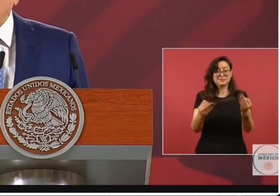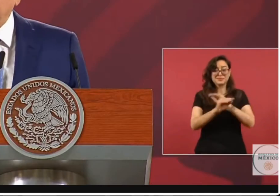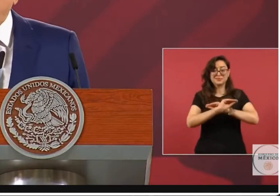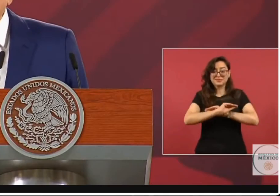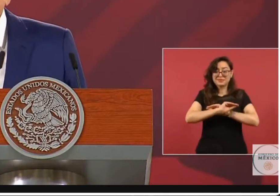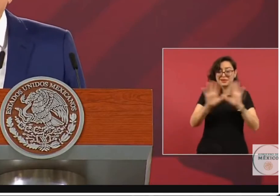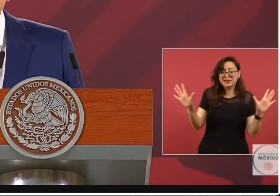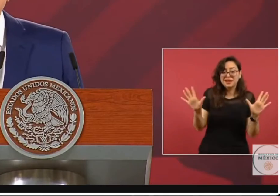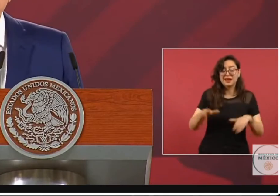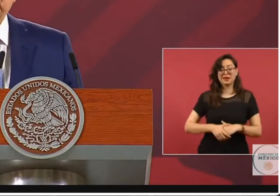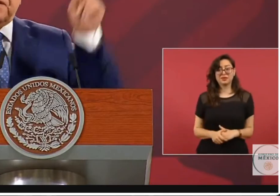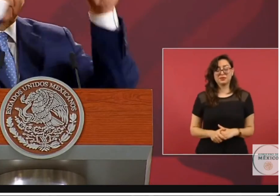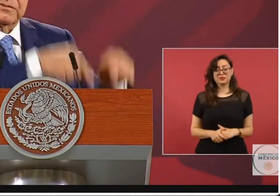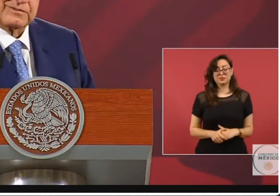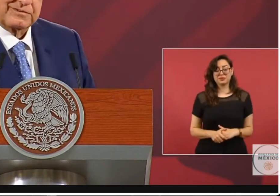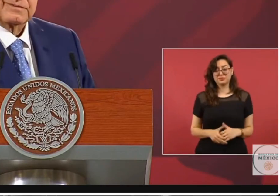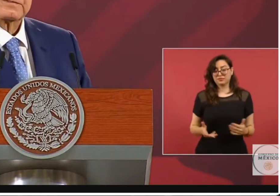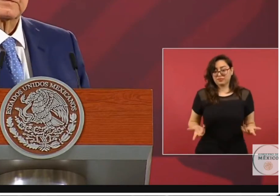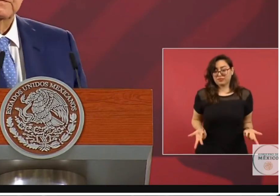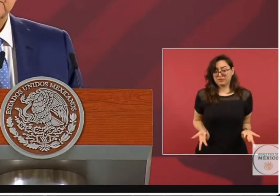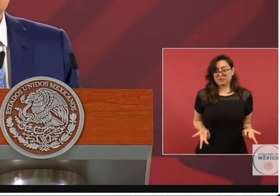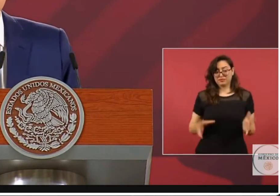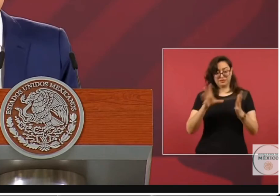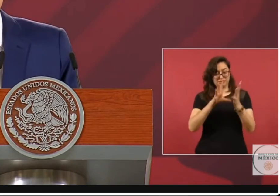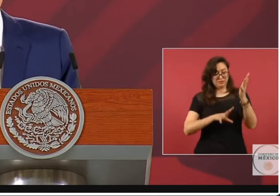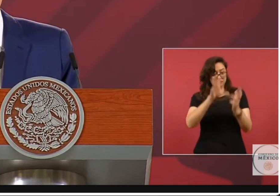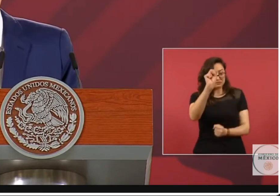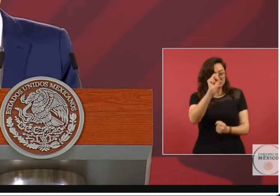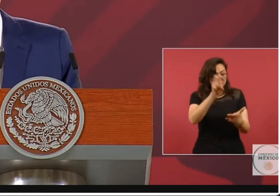en el Poder Legislativo, pero